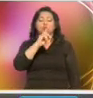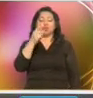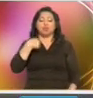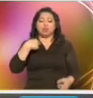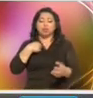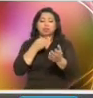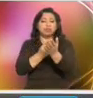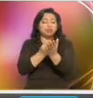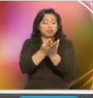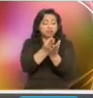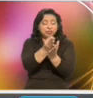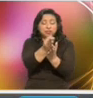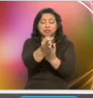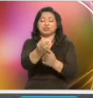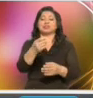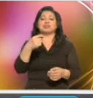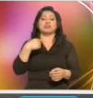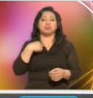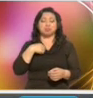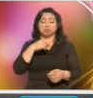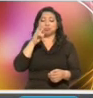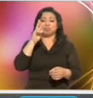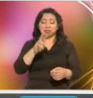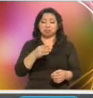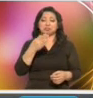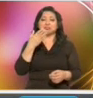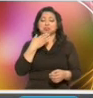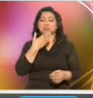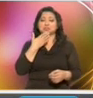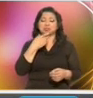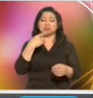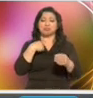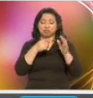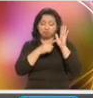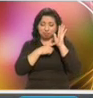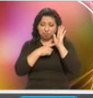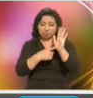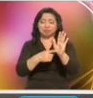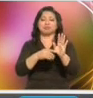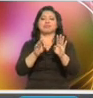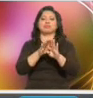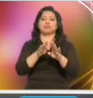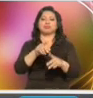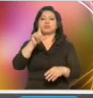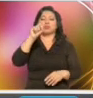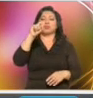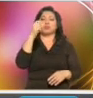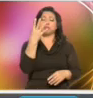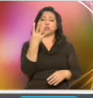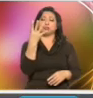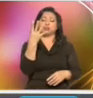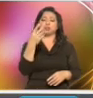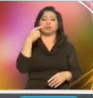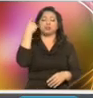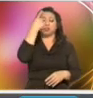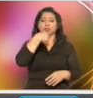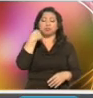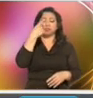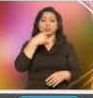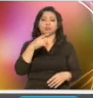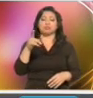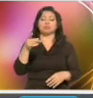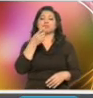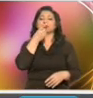patria, el soldado, deme chance de demostrárselo, deme 24 horas y yo se lo demuestro. Entonces Madero agarra la pistola que le había quitado